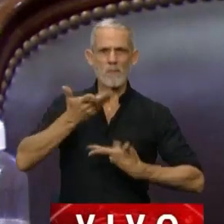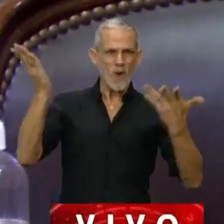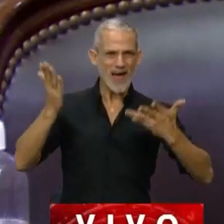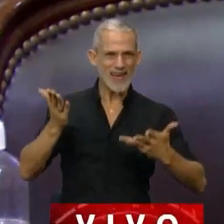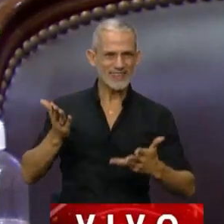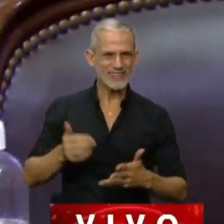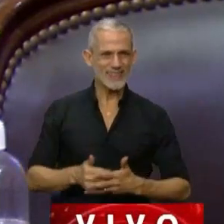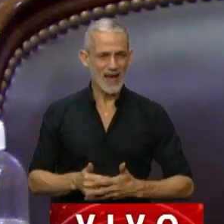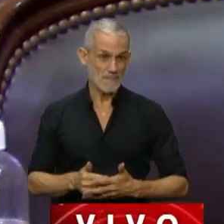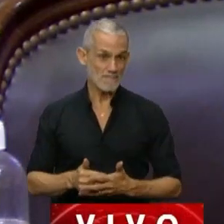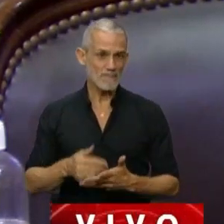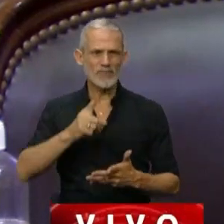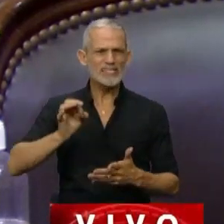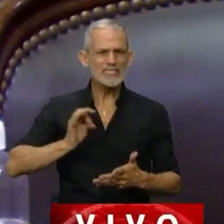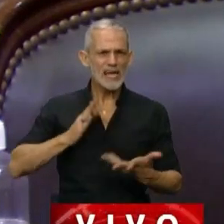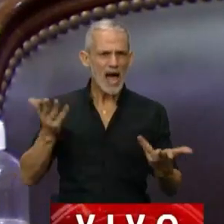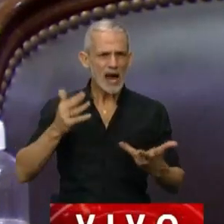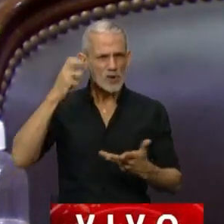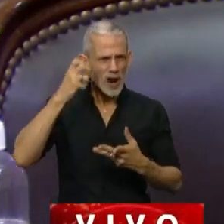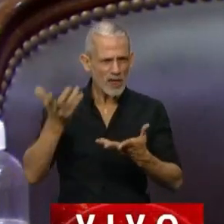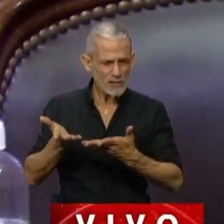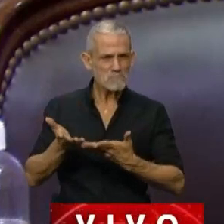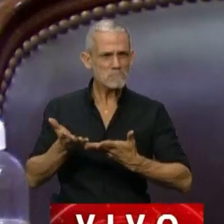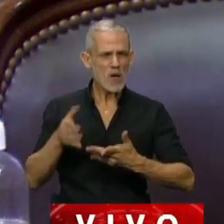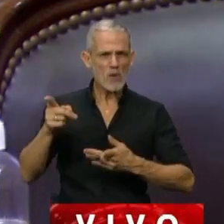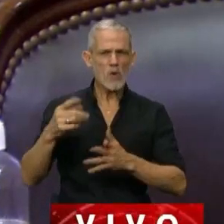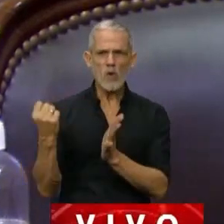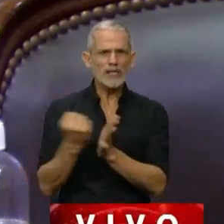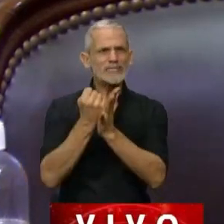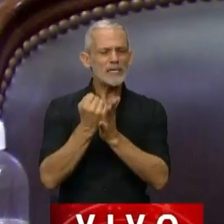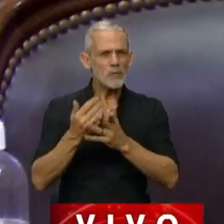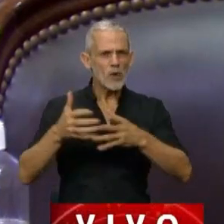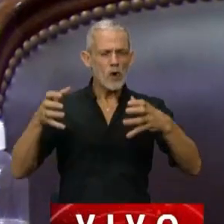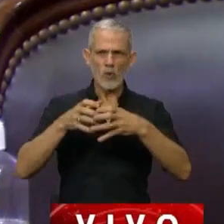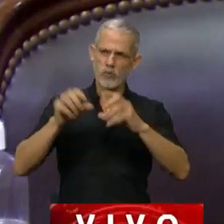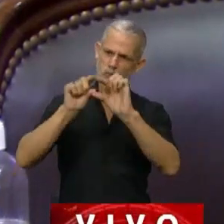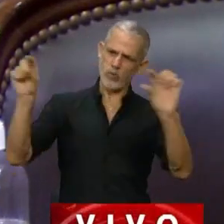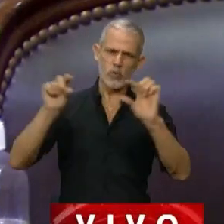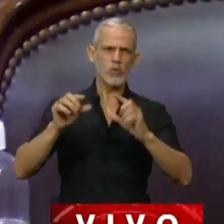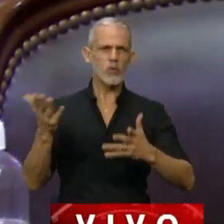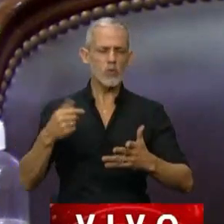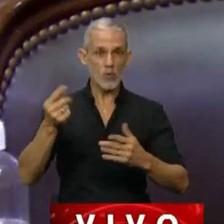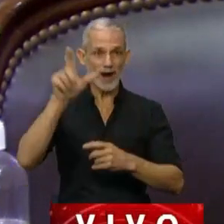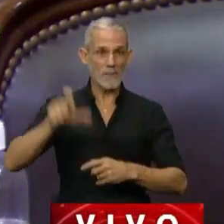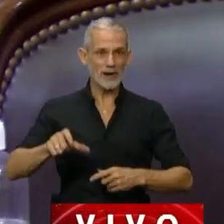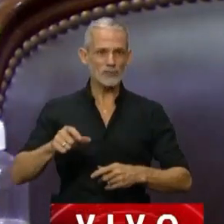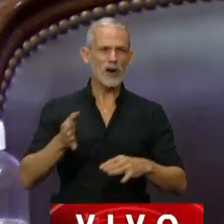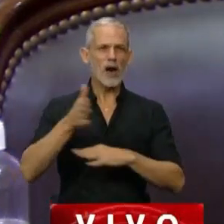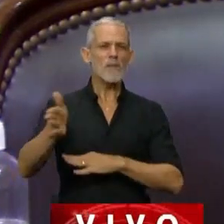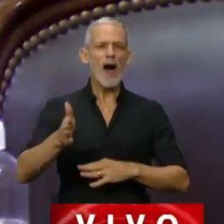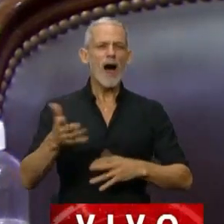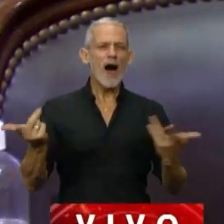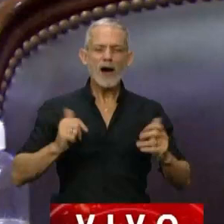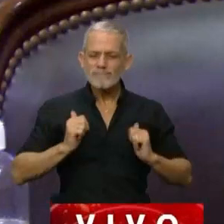visibilidad, quiere invisibilizar ese símbolo tan importante que fue para ustedes, que alguien entre al